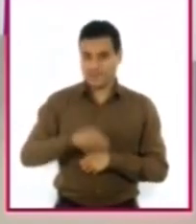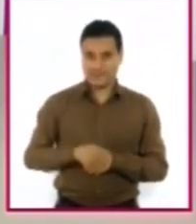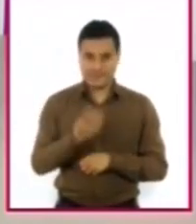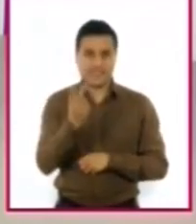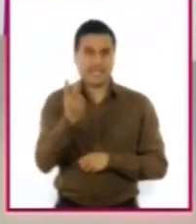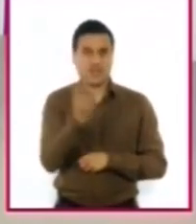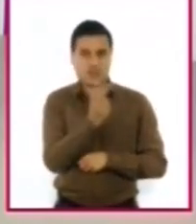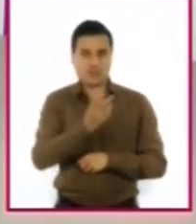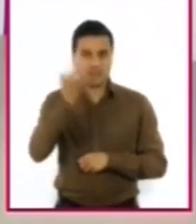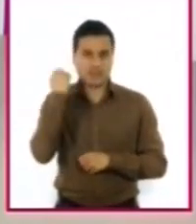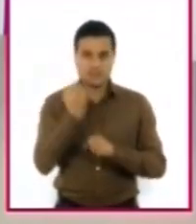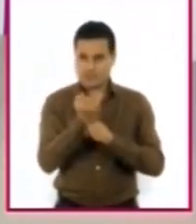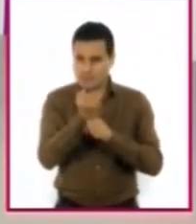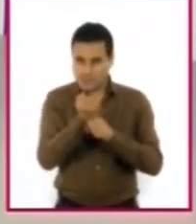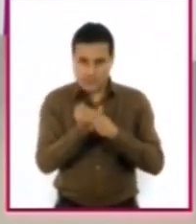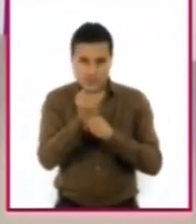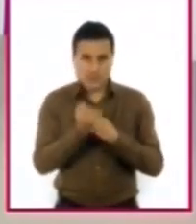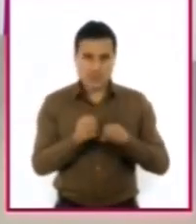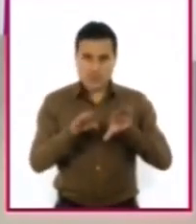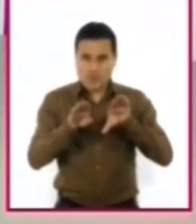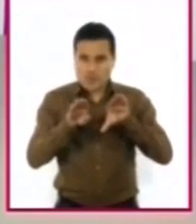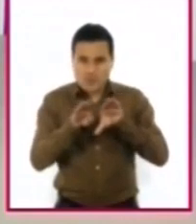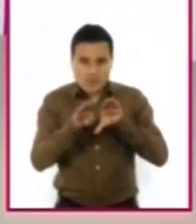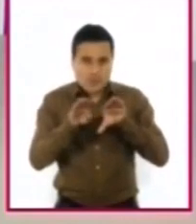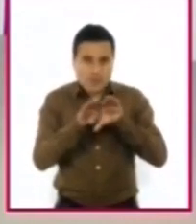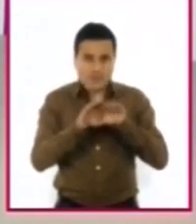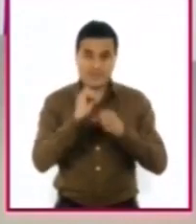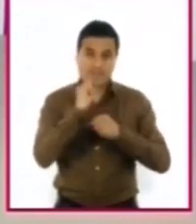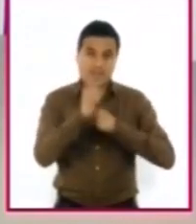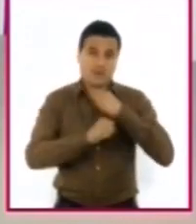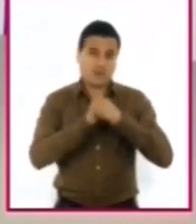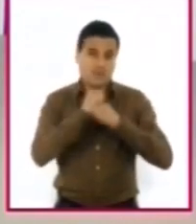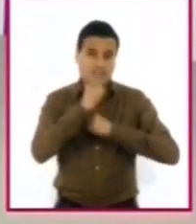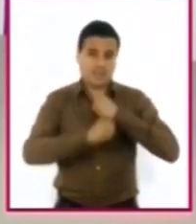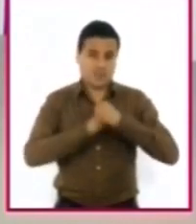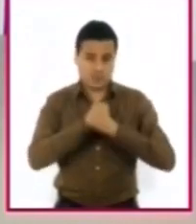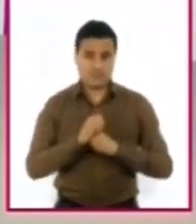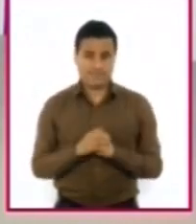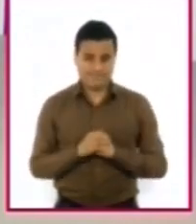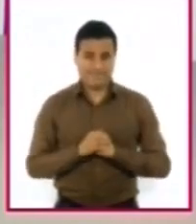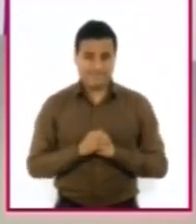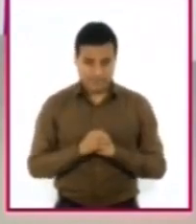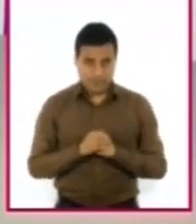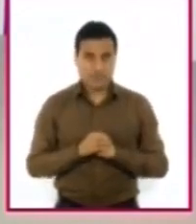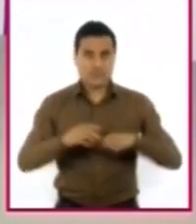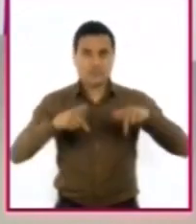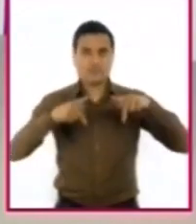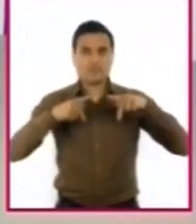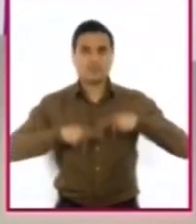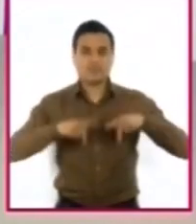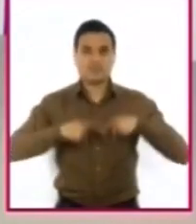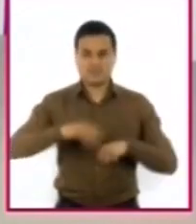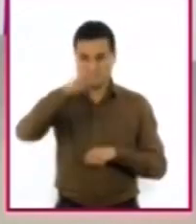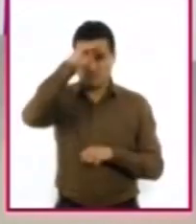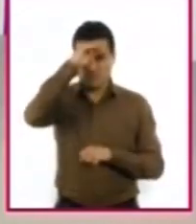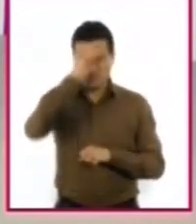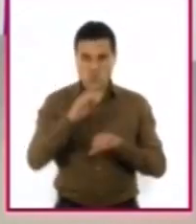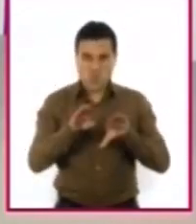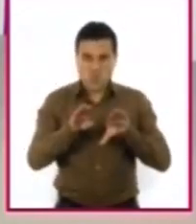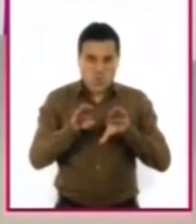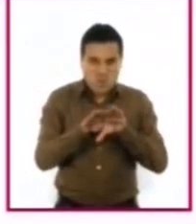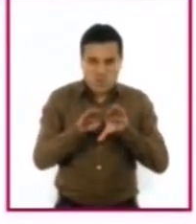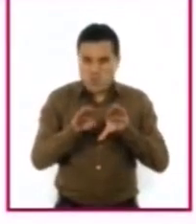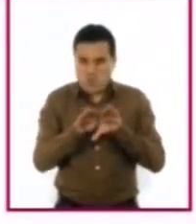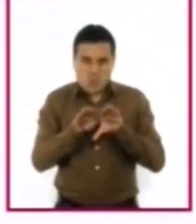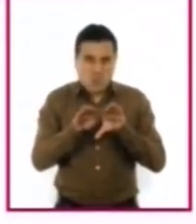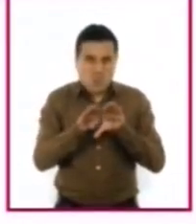evolutivo del ser humano y de otras especies. Durante mucho tiempo, la incertidumbre por el origen de la evolución de las especies quedó olvidada.